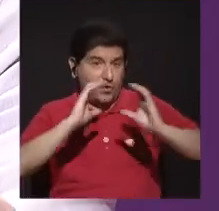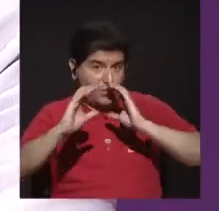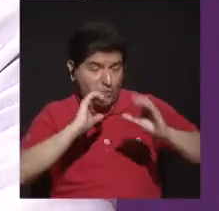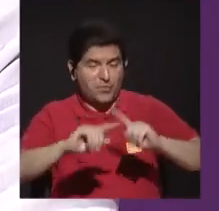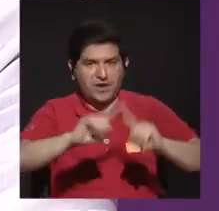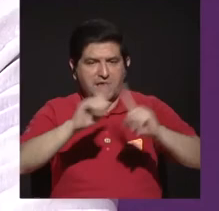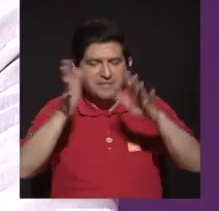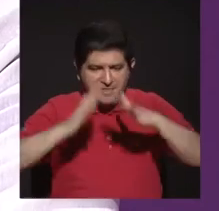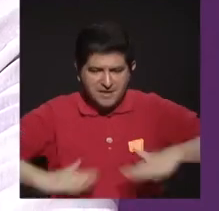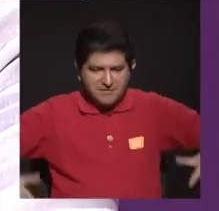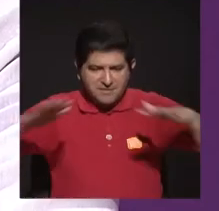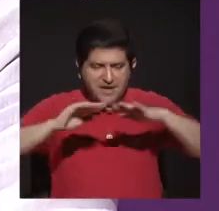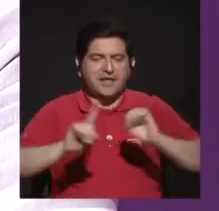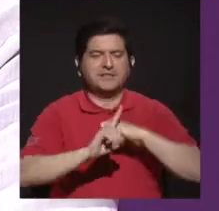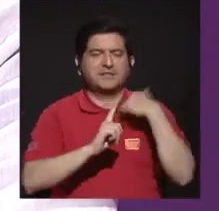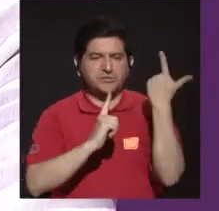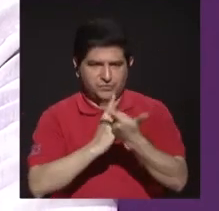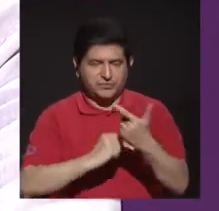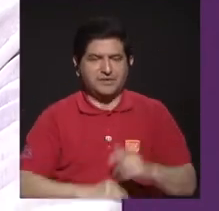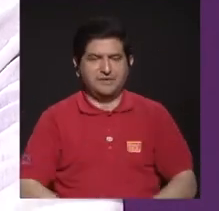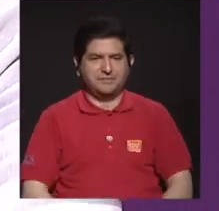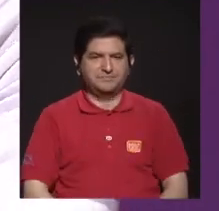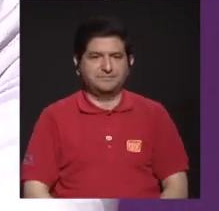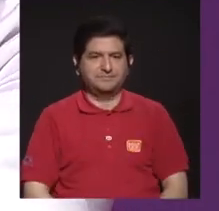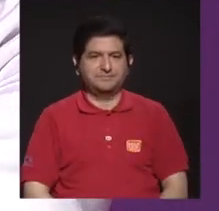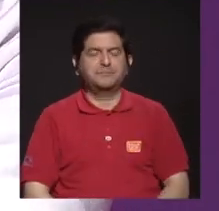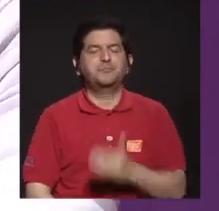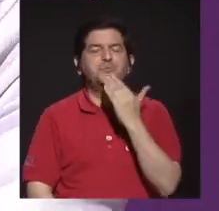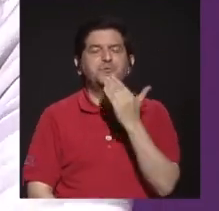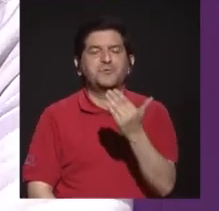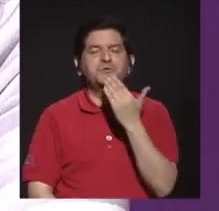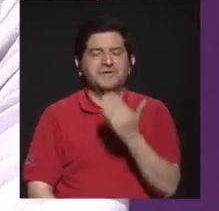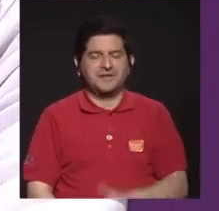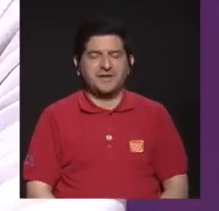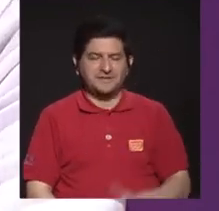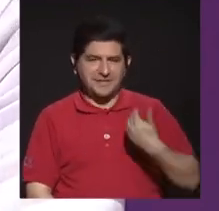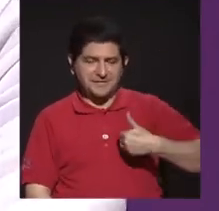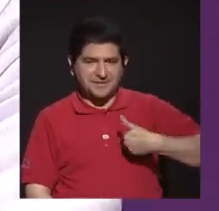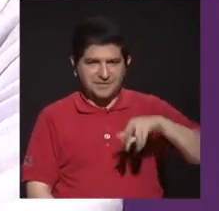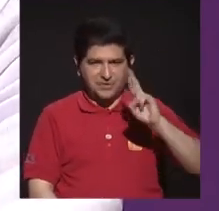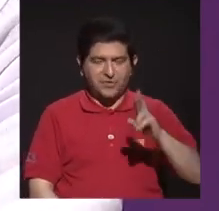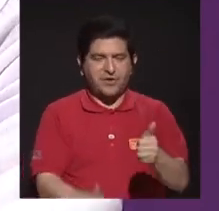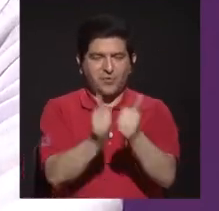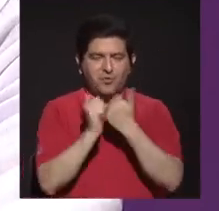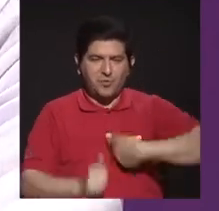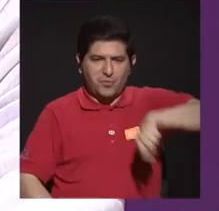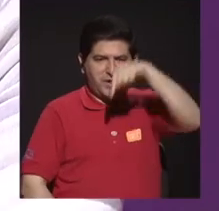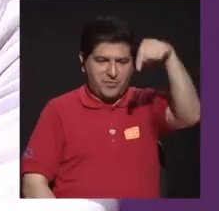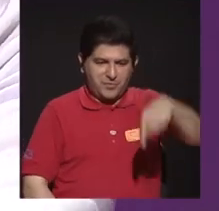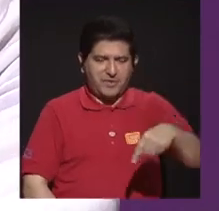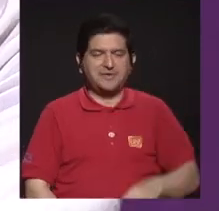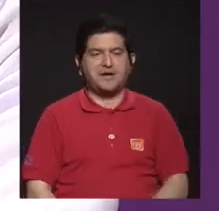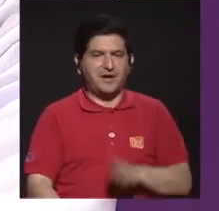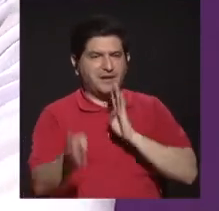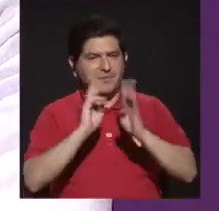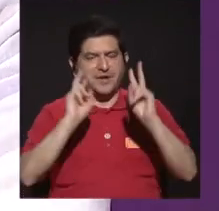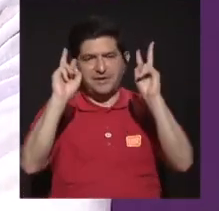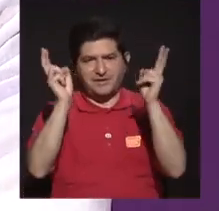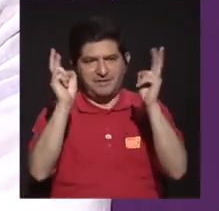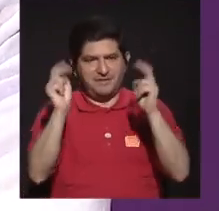en diversos espacios de socialización. Queremos agradecer a Raúl por acompañarnos el día de hoy y conversarnos sobre este